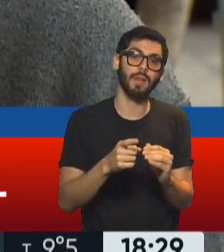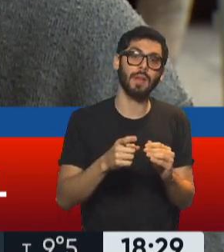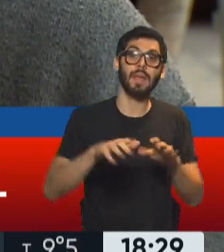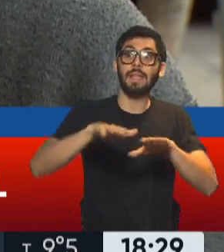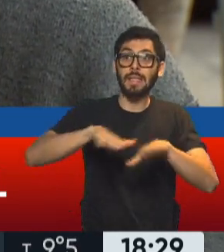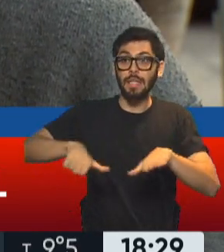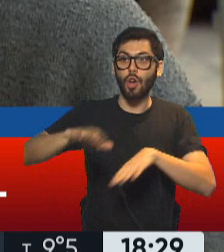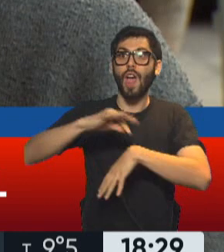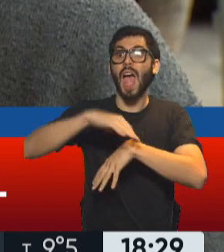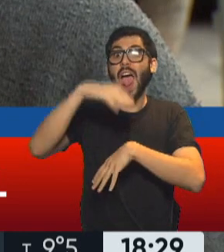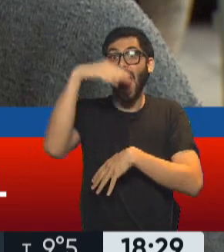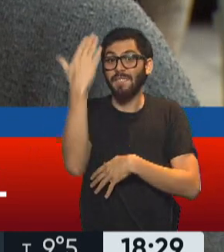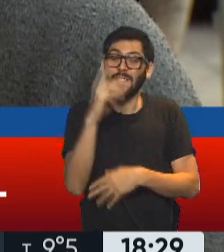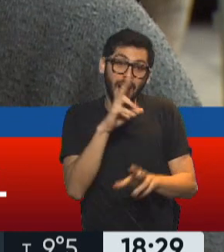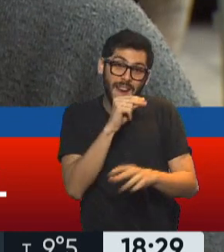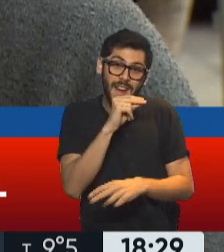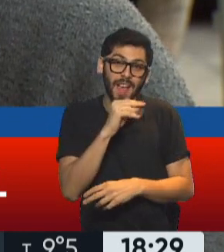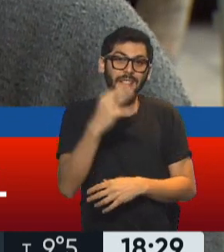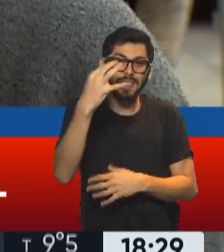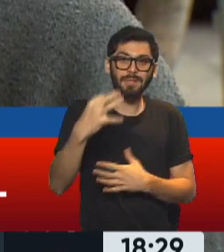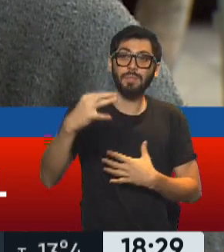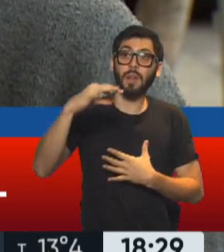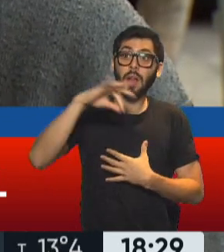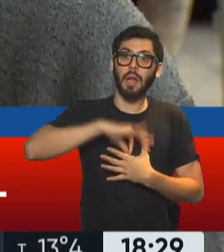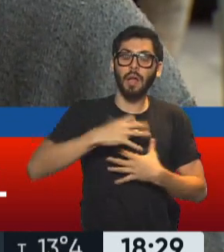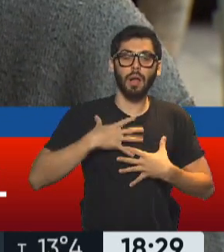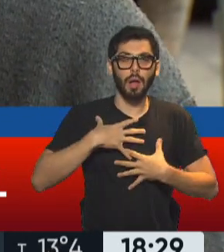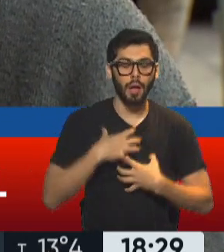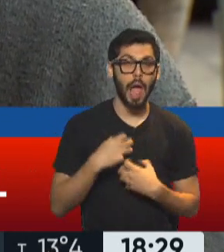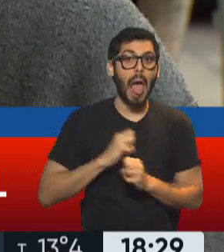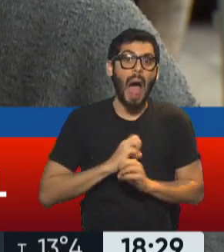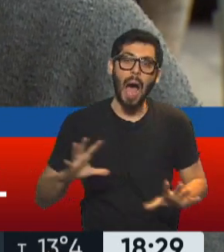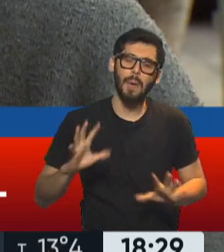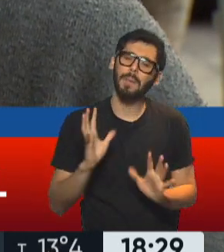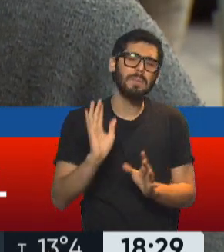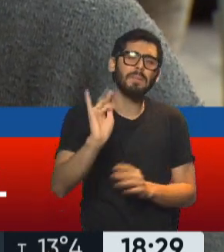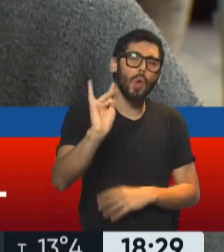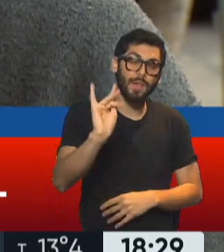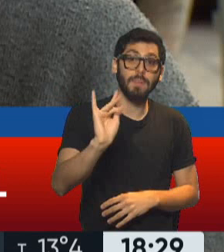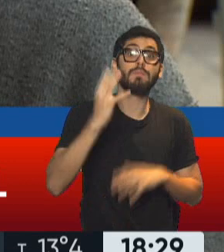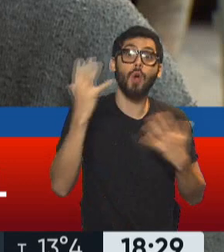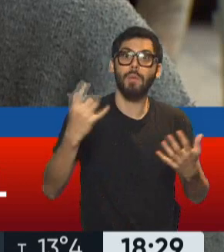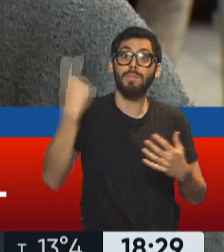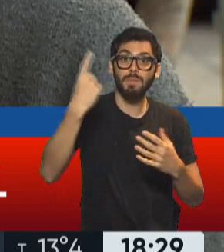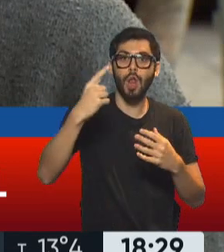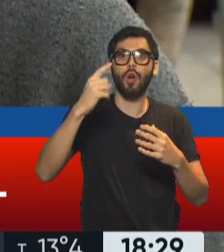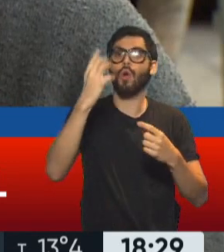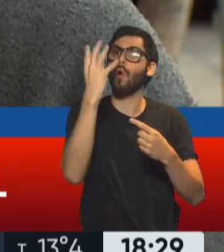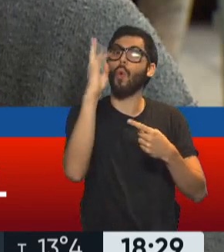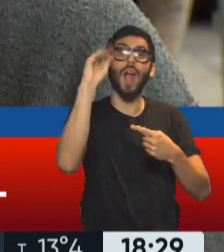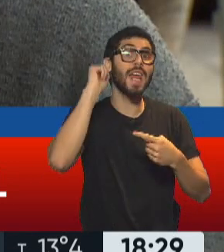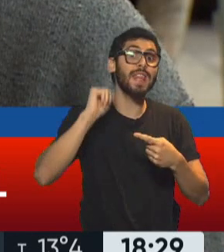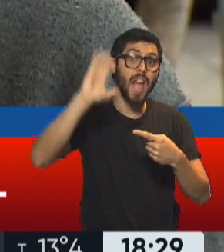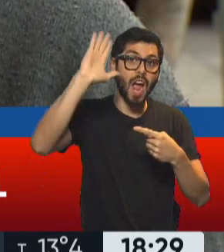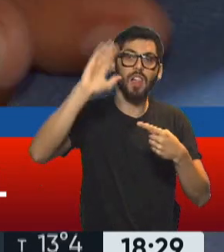padecen comorbilidades tienen muy poca chance de padecer un episodio grave. Entonces la idea sería completar primero todo arriba de 40 años,